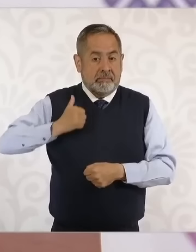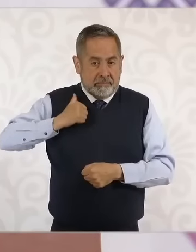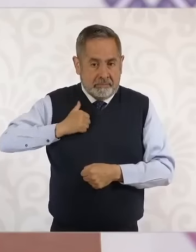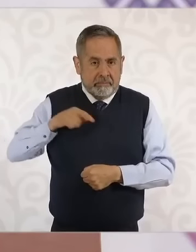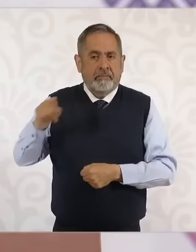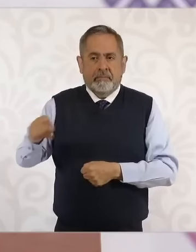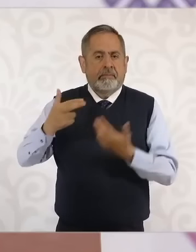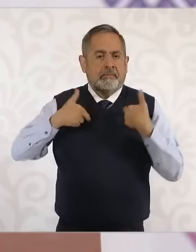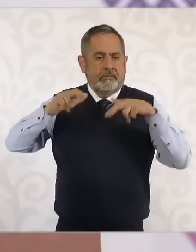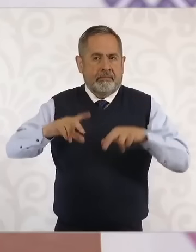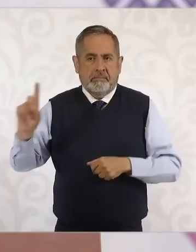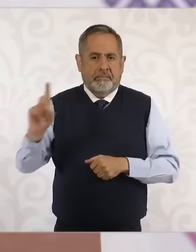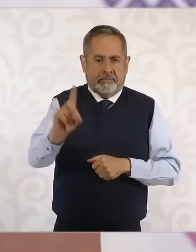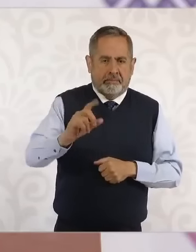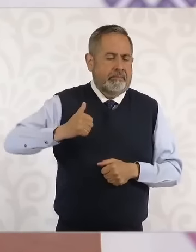de Canadá,